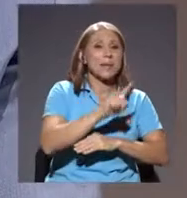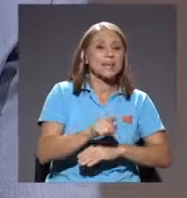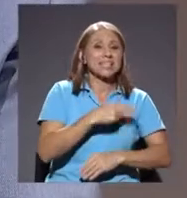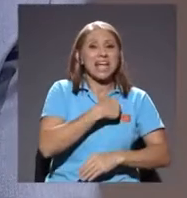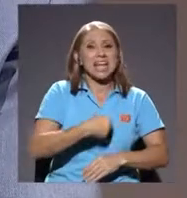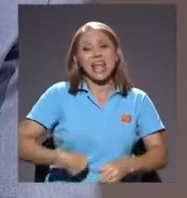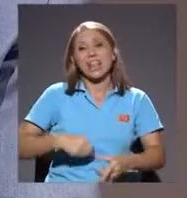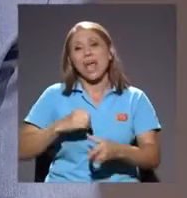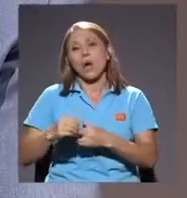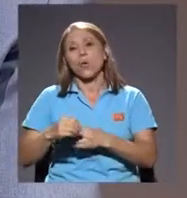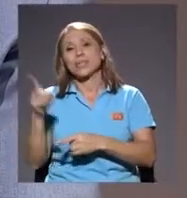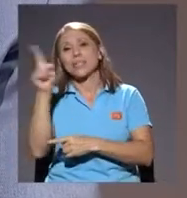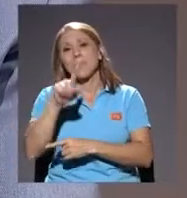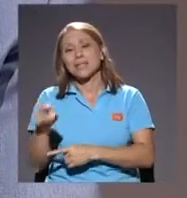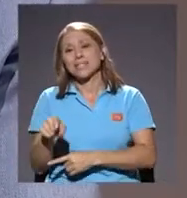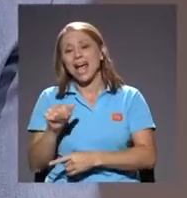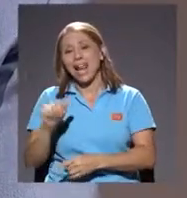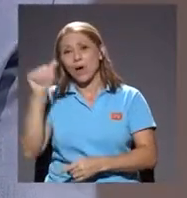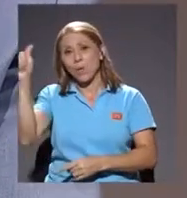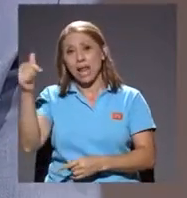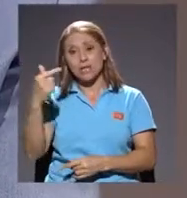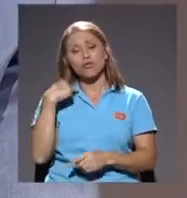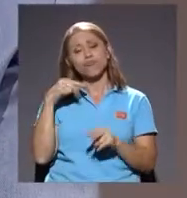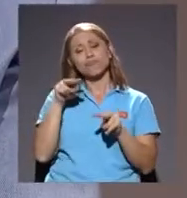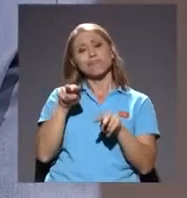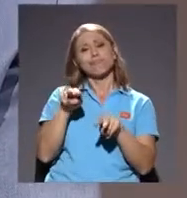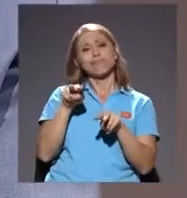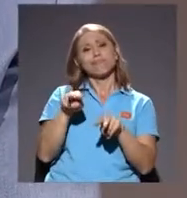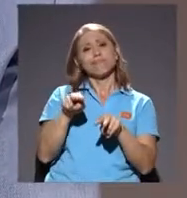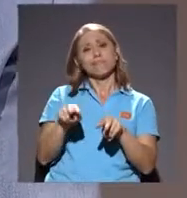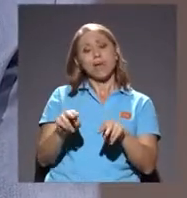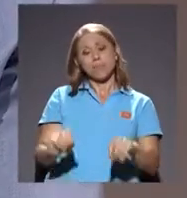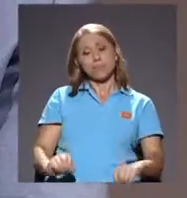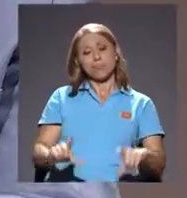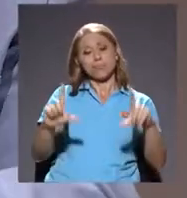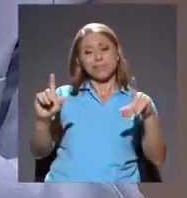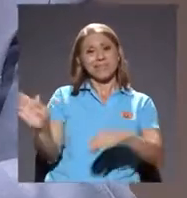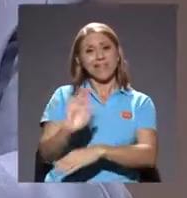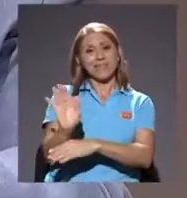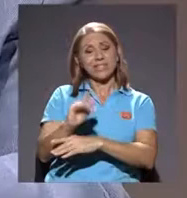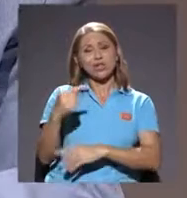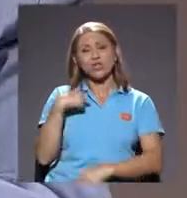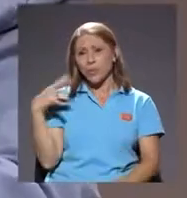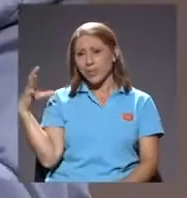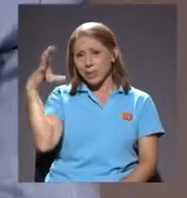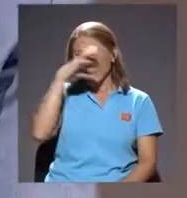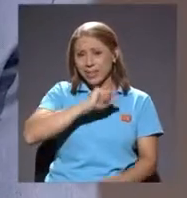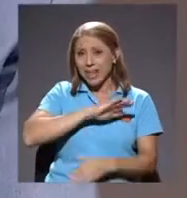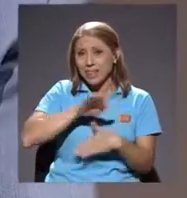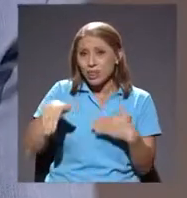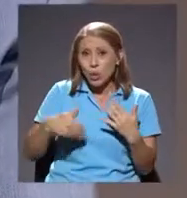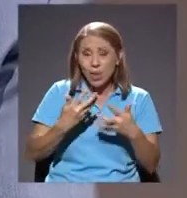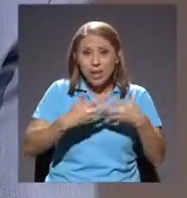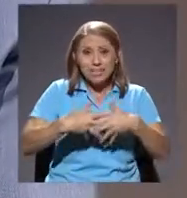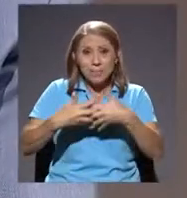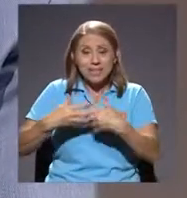me di cuenta que todas las empresas que financiaban la transmisión por televisión